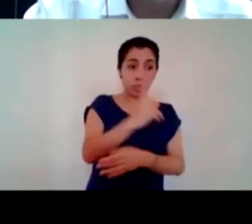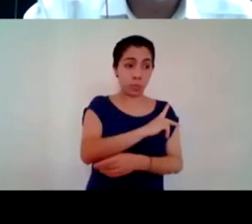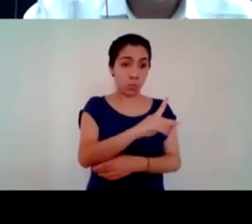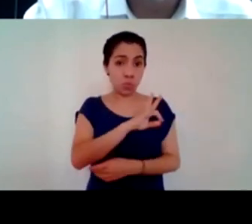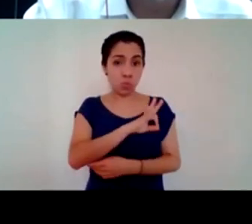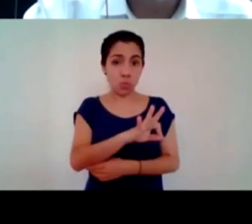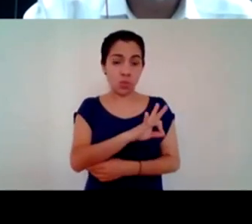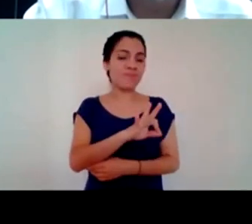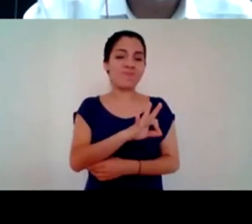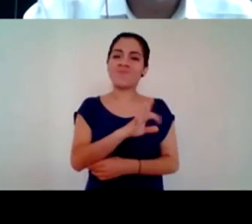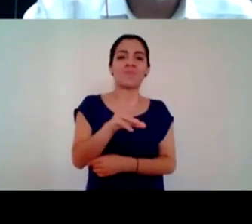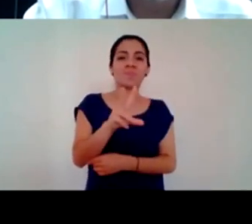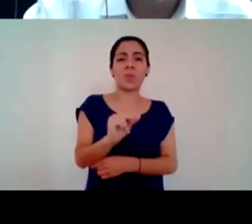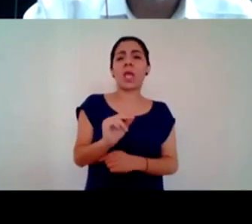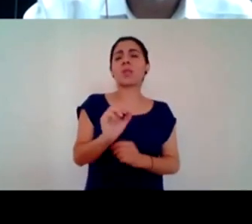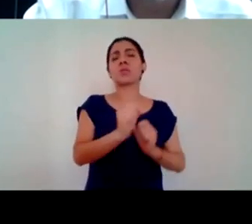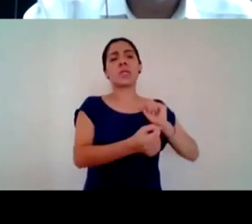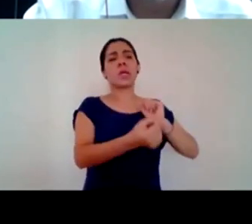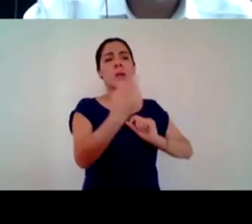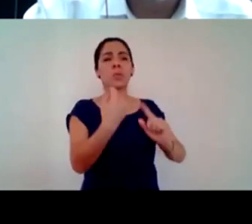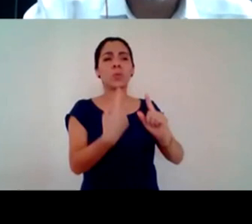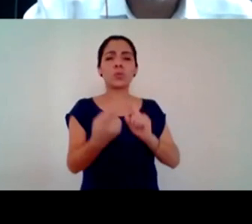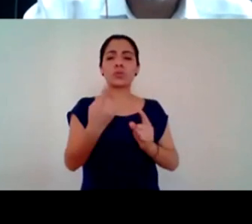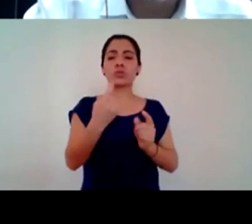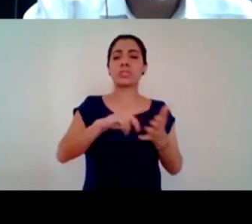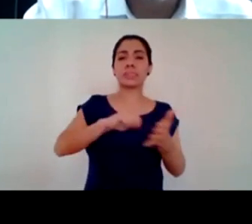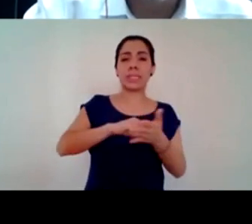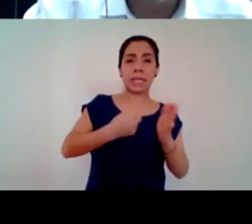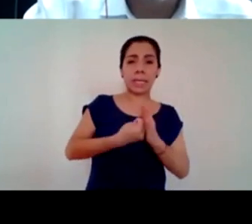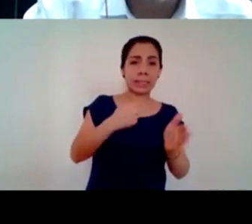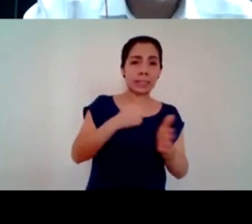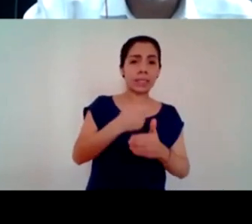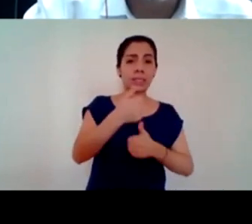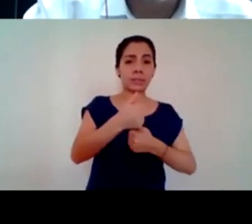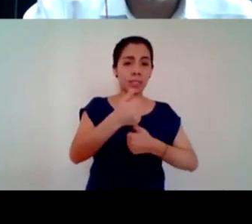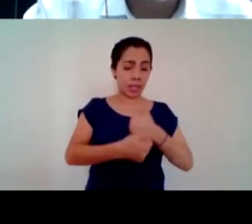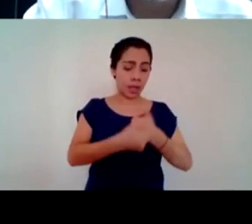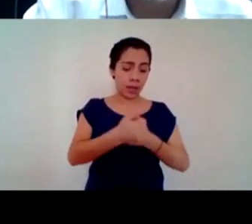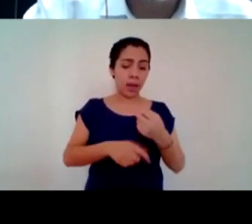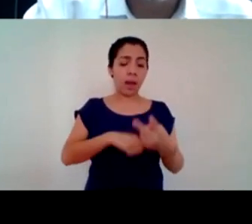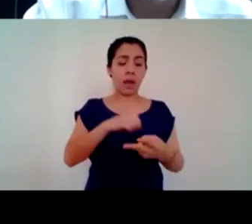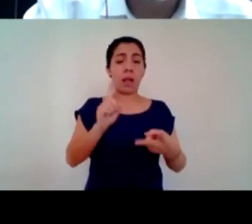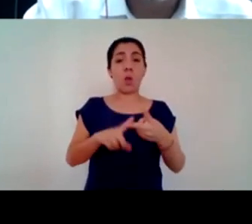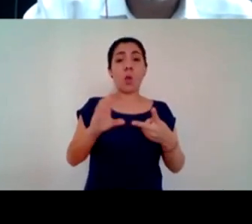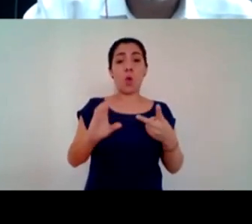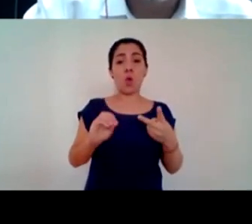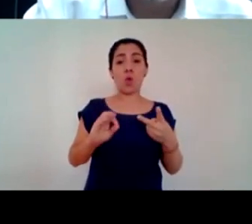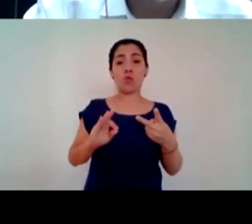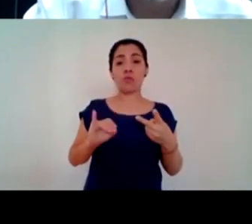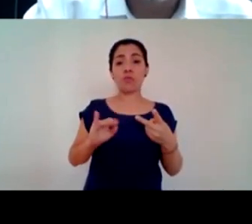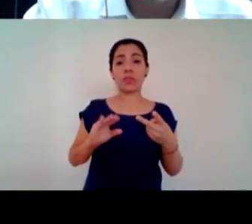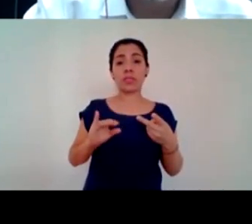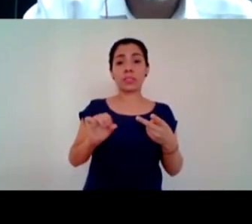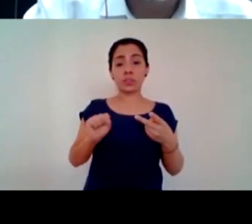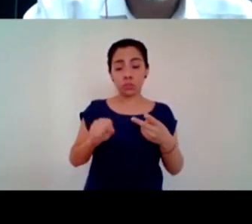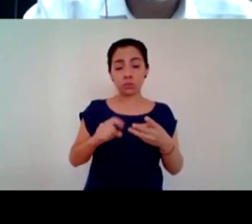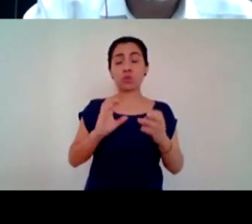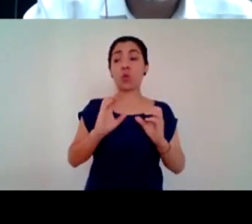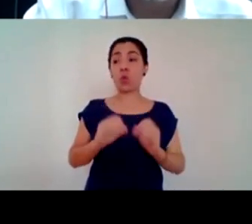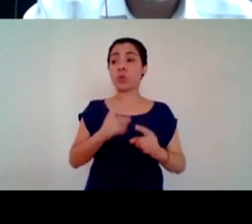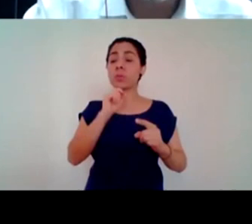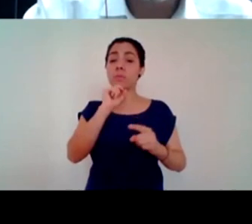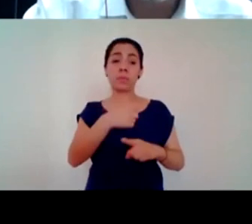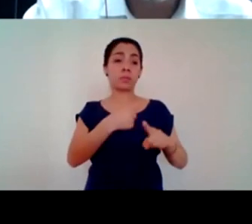las formaciones técnicas, los oficios, ¿no? Y ahí, bueno, hay un montón de instituciones gubernamentales y